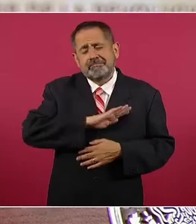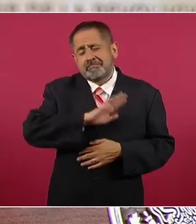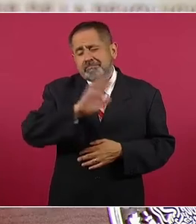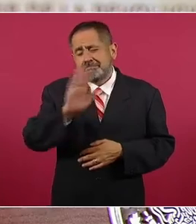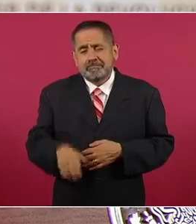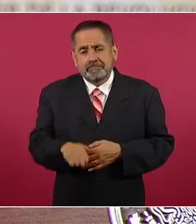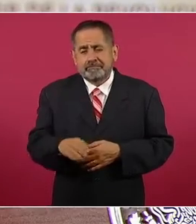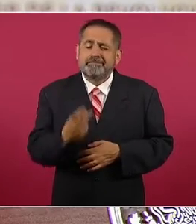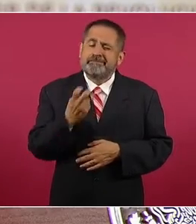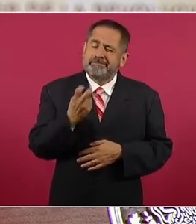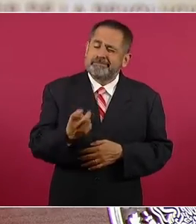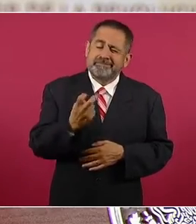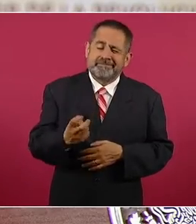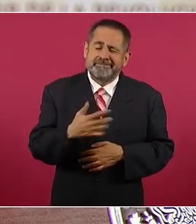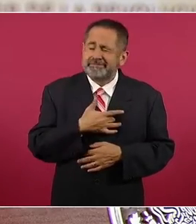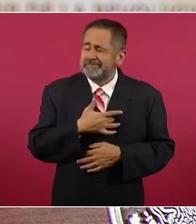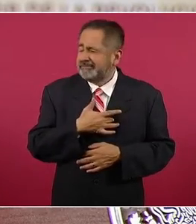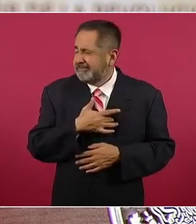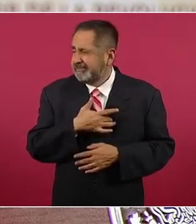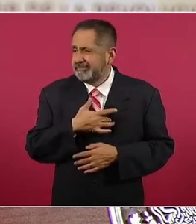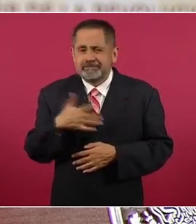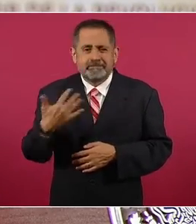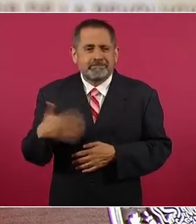sino también